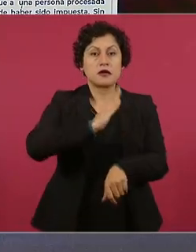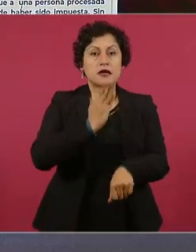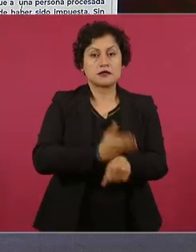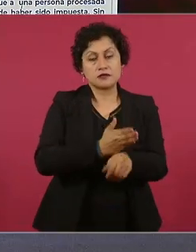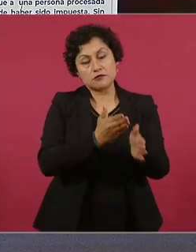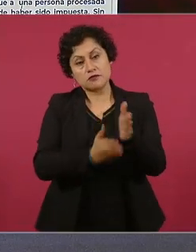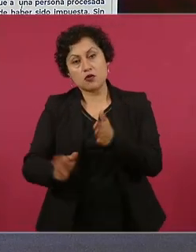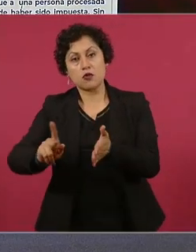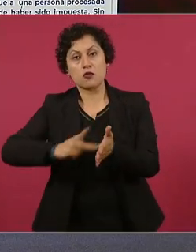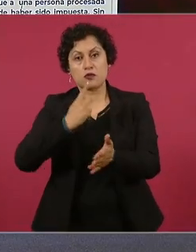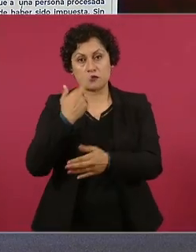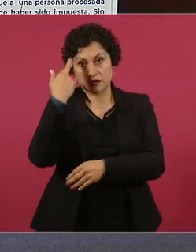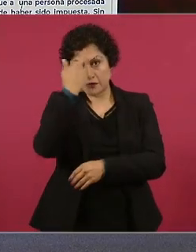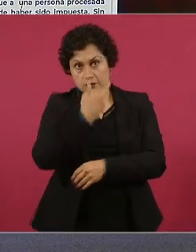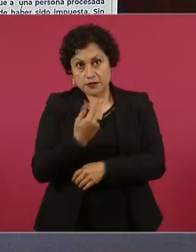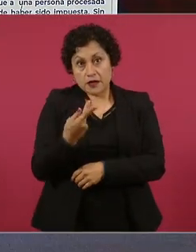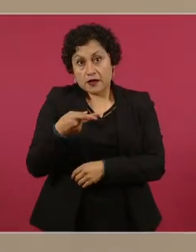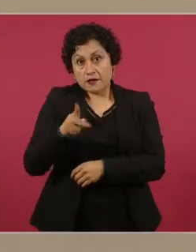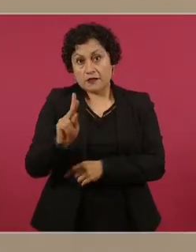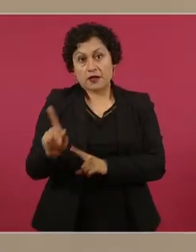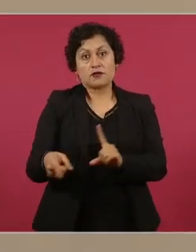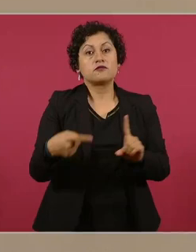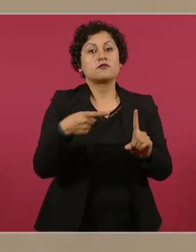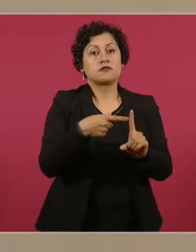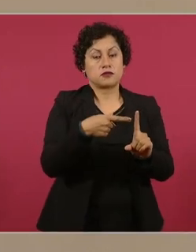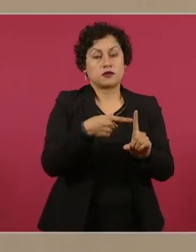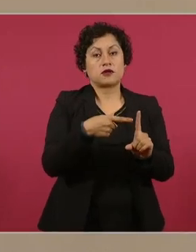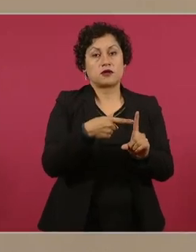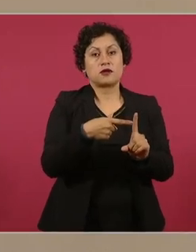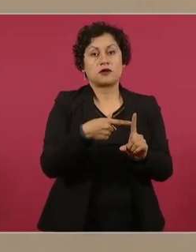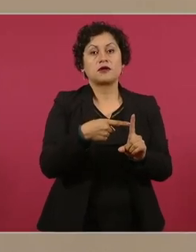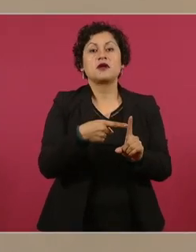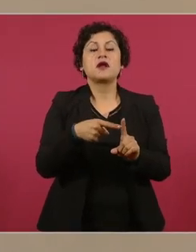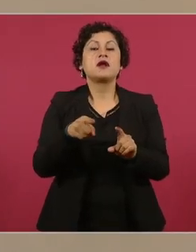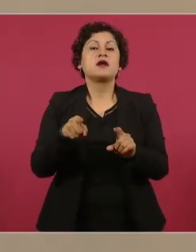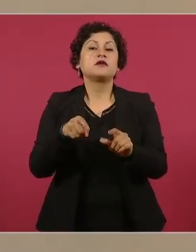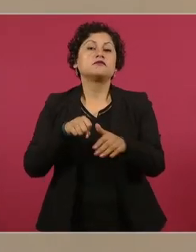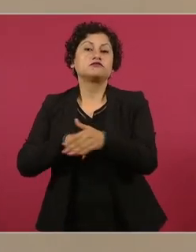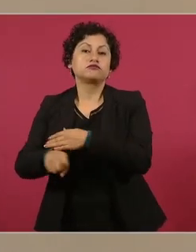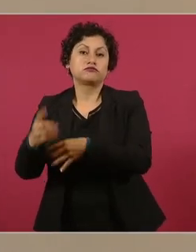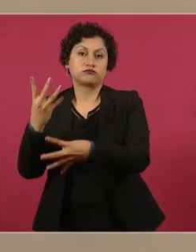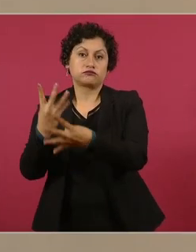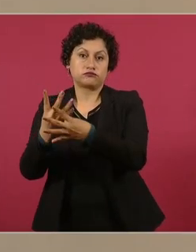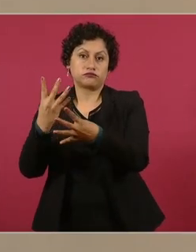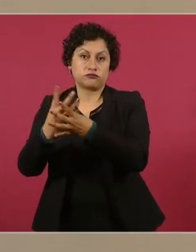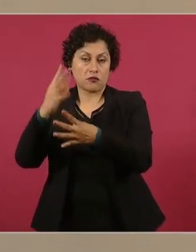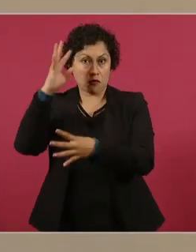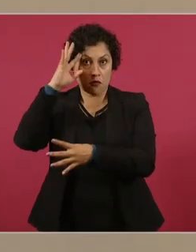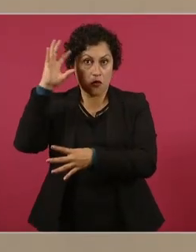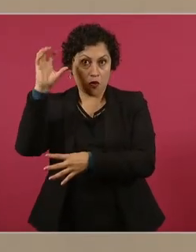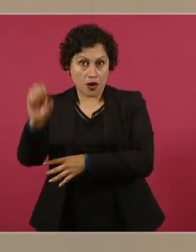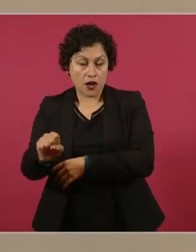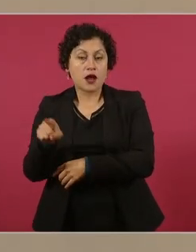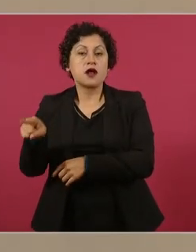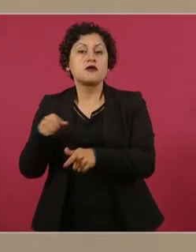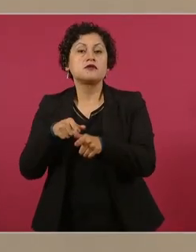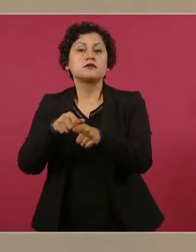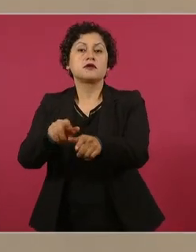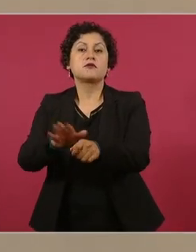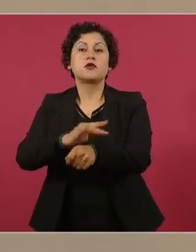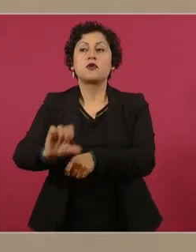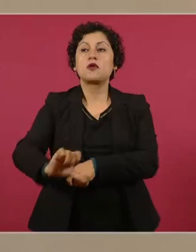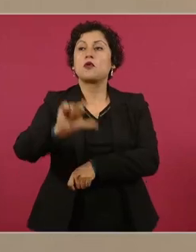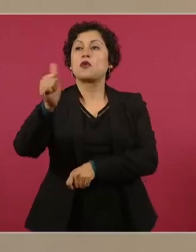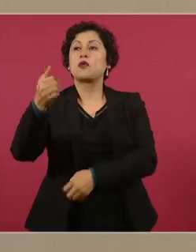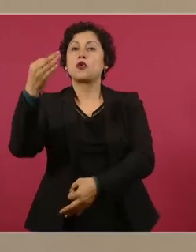Sin embargo, Roberto N. permanecerá recluido en el ceferepsi de Morelos, ya que otro juez le confirmó nuevamente la prisión preventiva